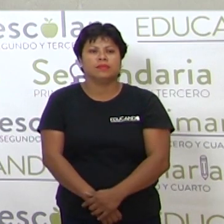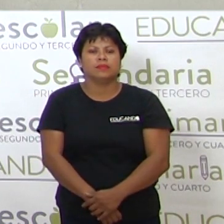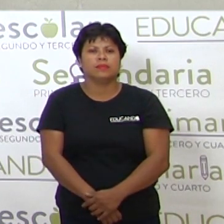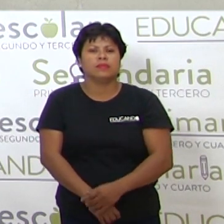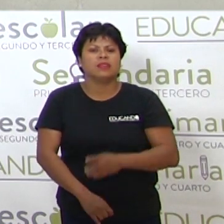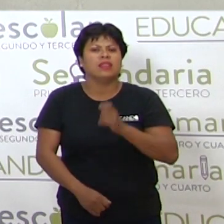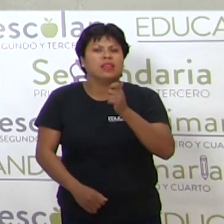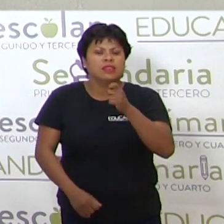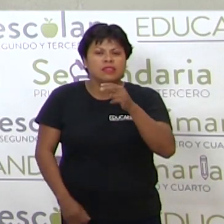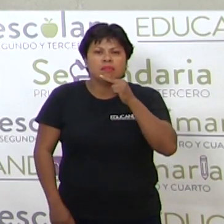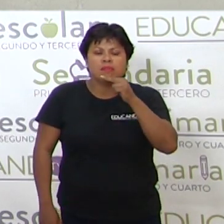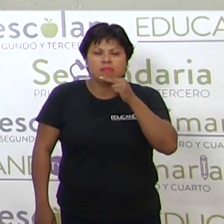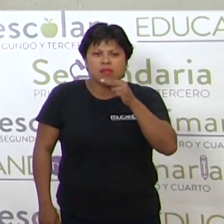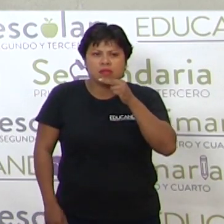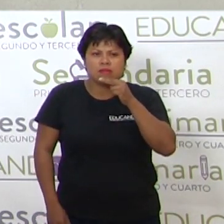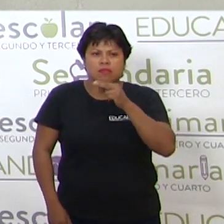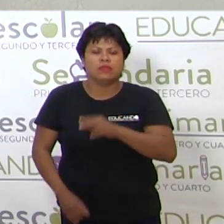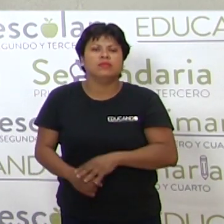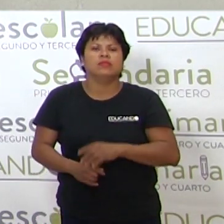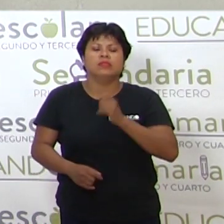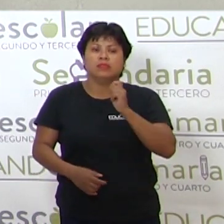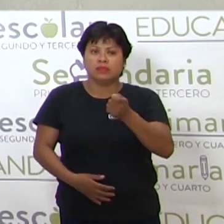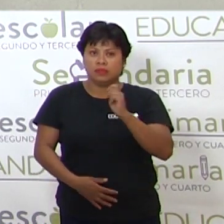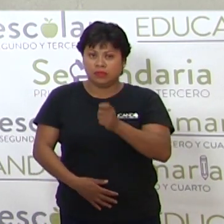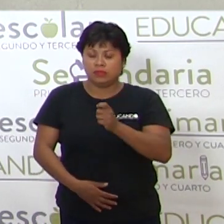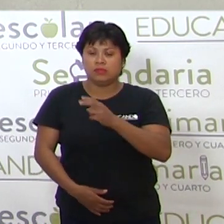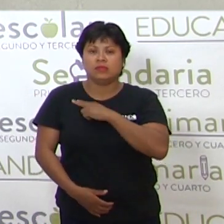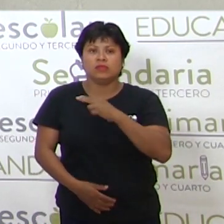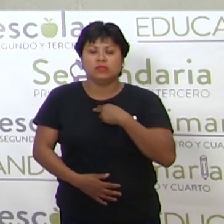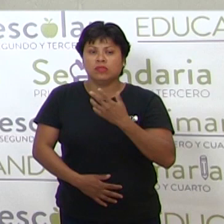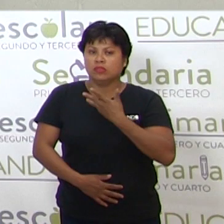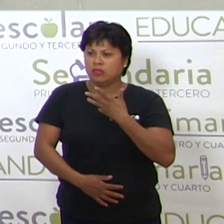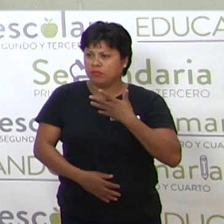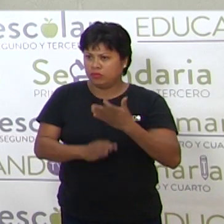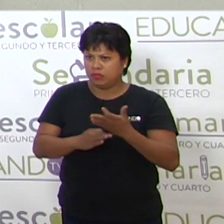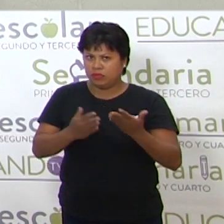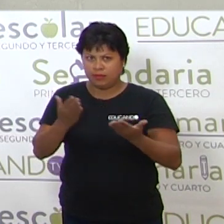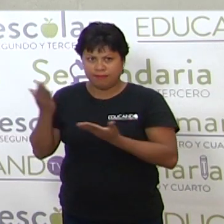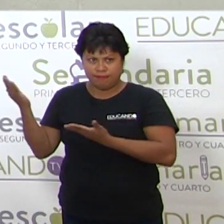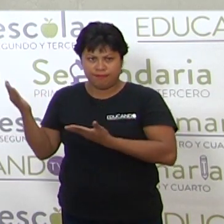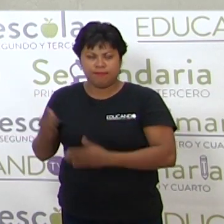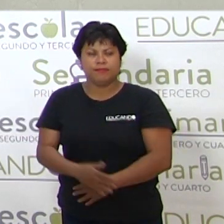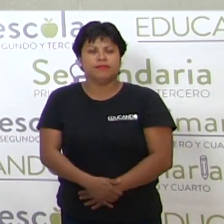qué verbos son los que tenemos aquí